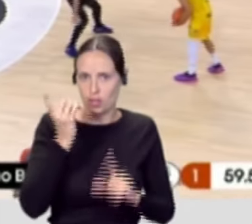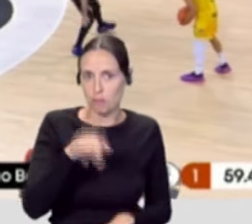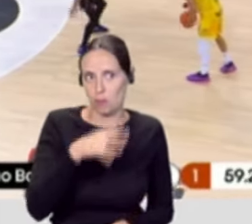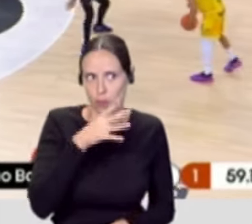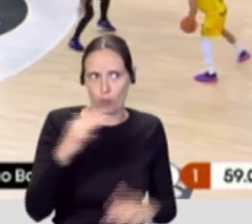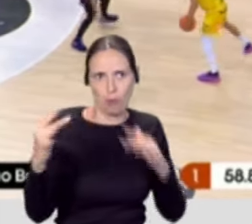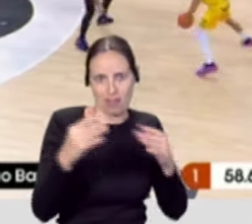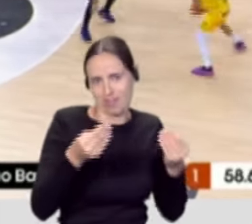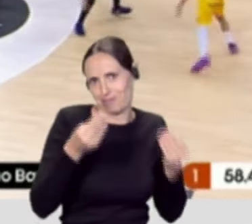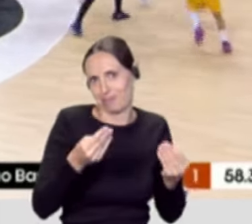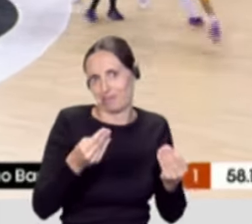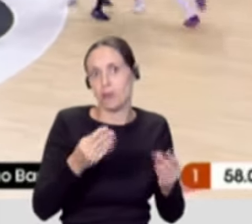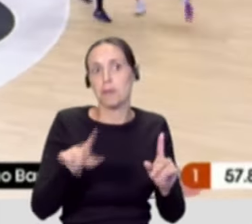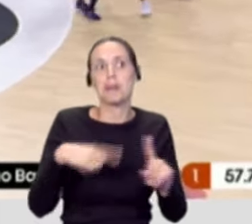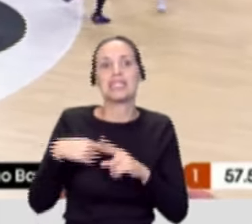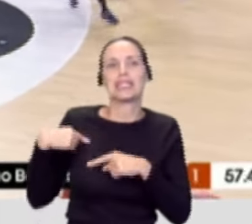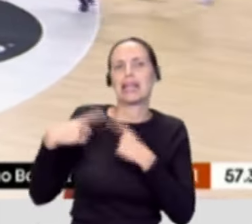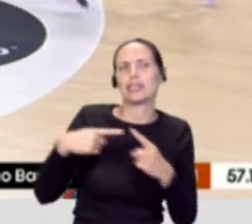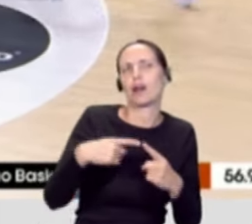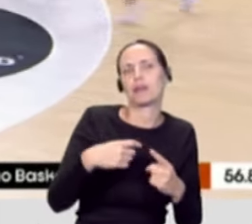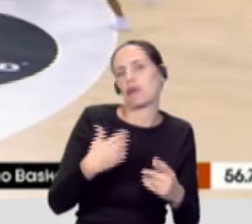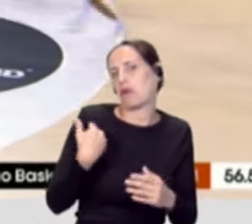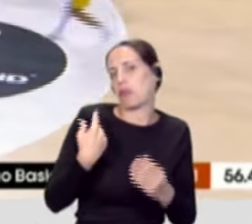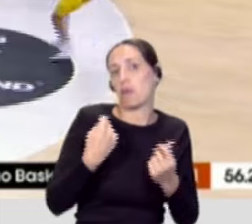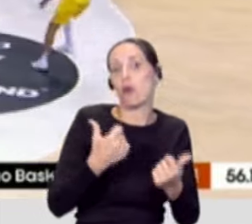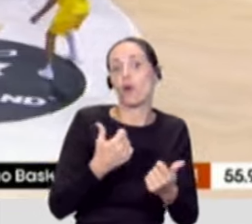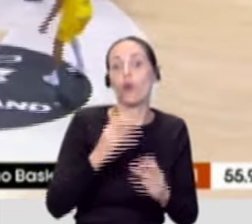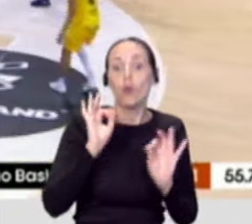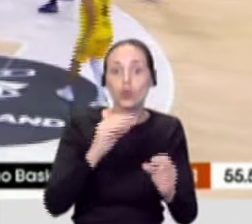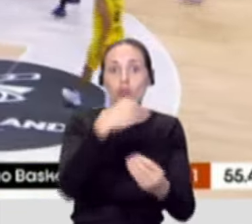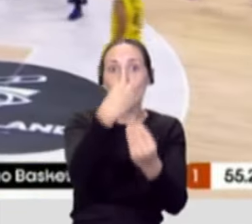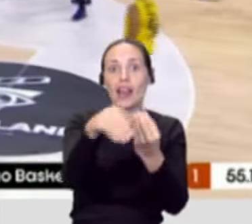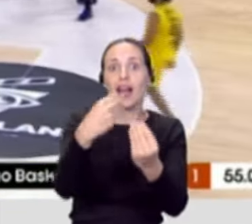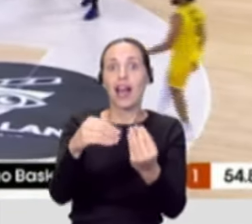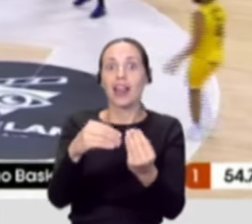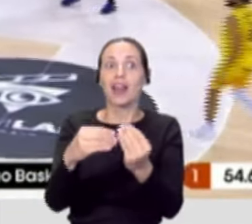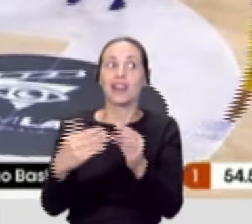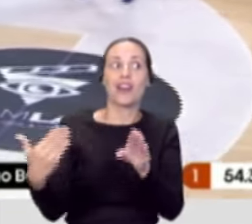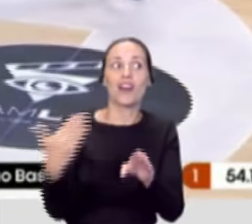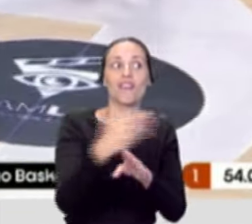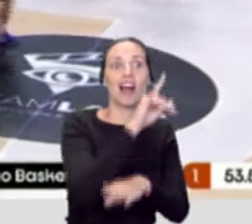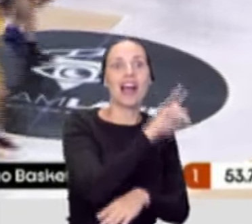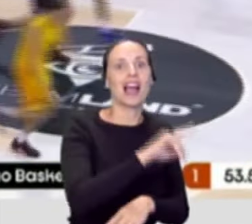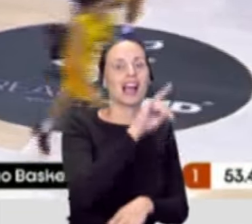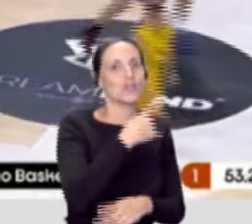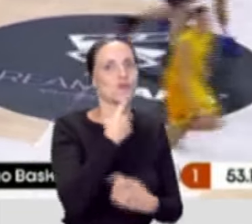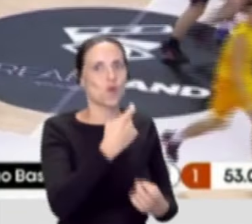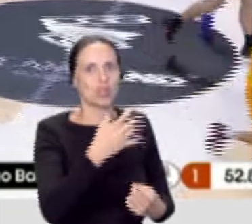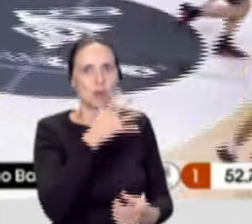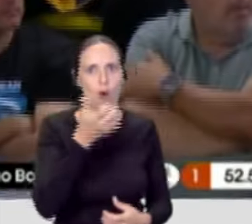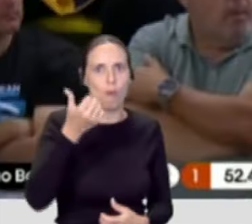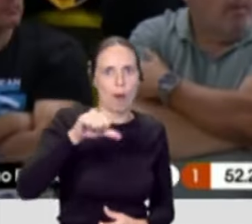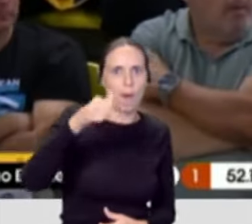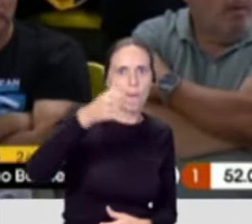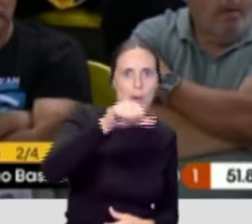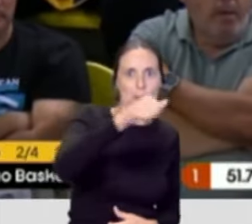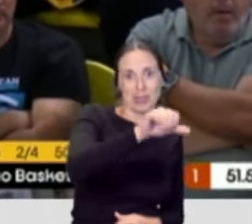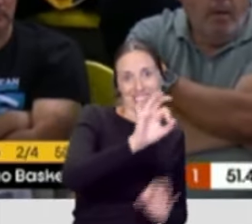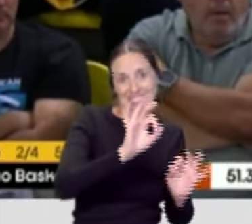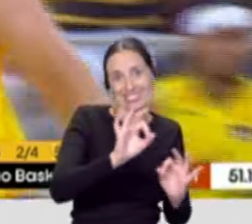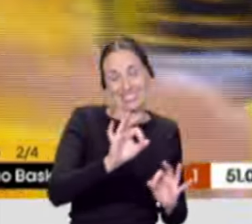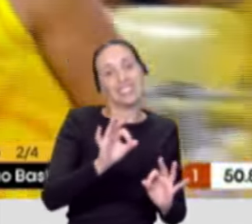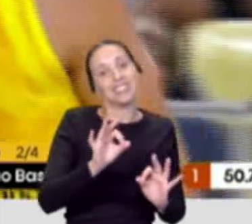bueno, tradicionalmente y últimamente, mejor dicho, al Granca le está costando visitar la cancha de la Laguna con varias derrotas seguidas en derbi. Seguro